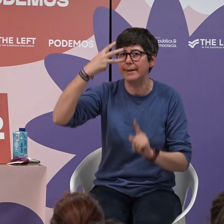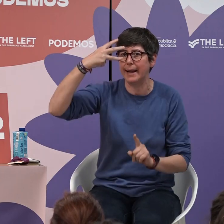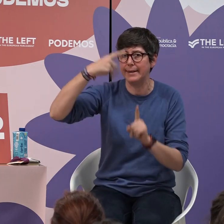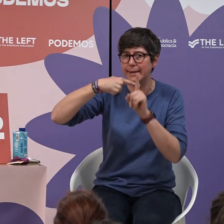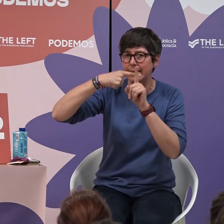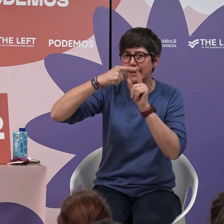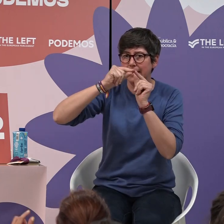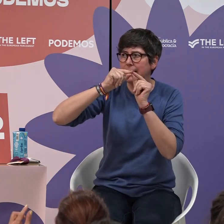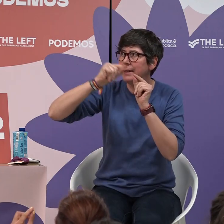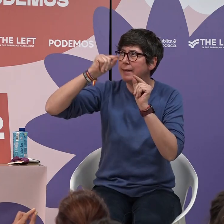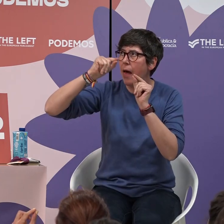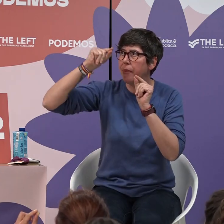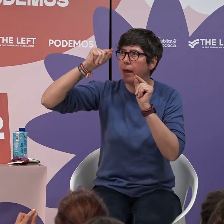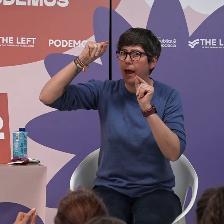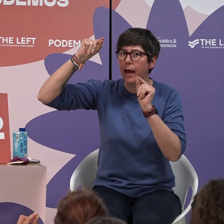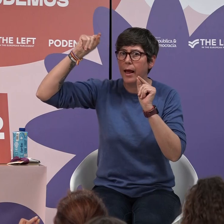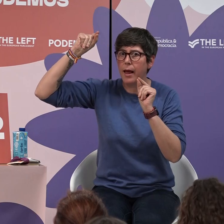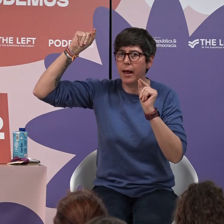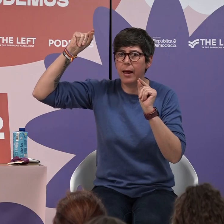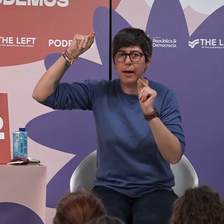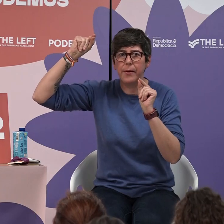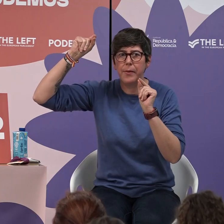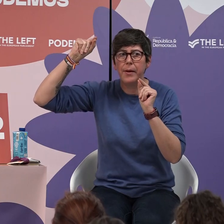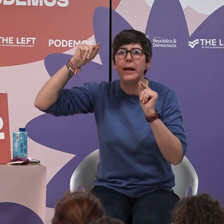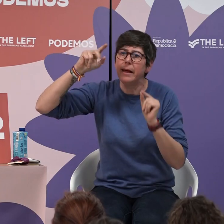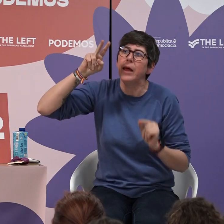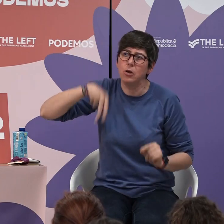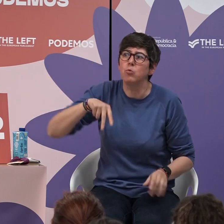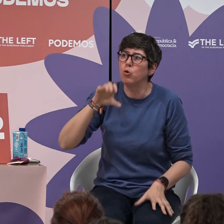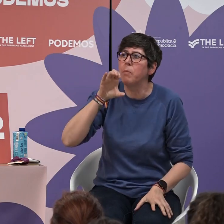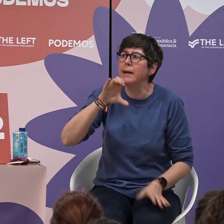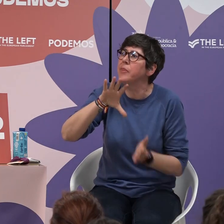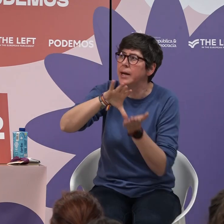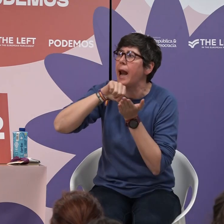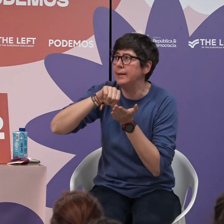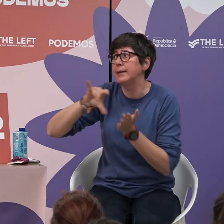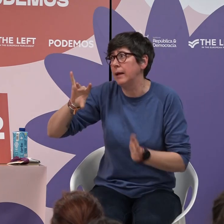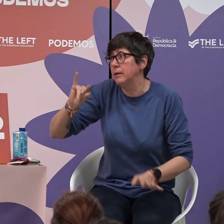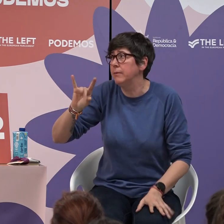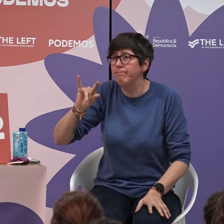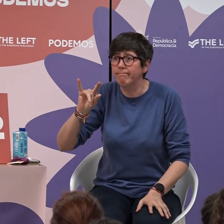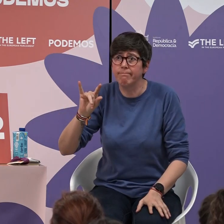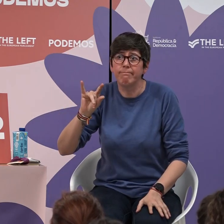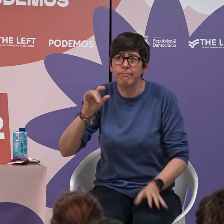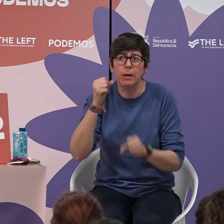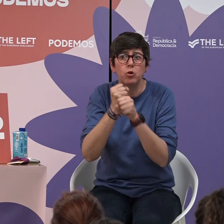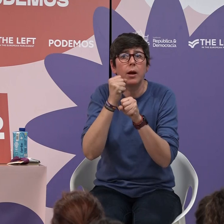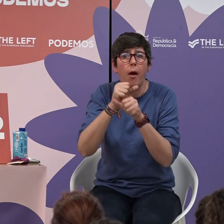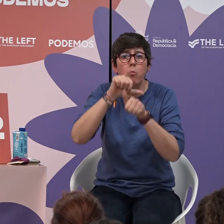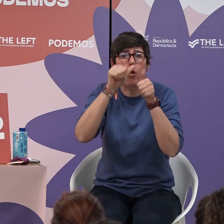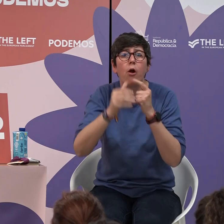la lejanía es distinta en los tres niveles y yo creo de hecho somos un